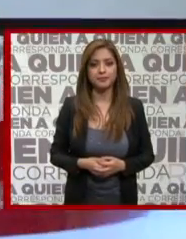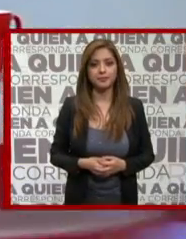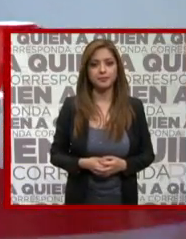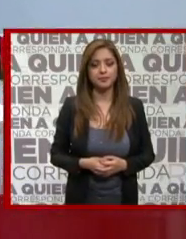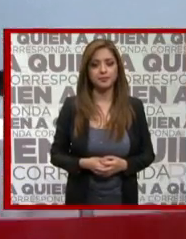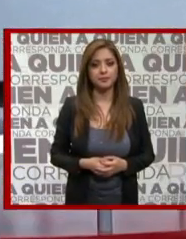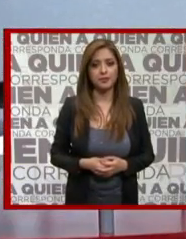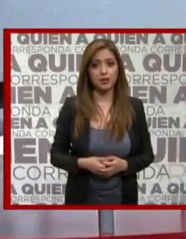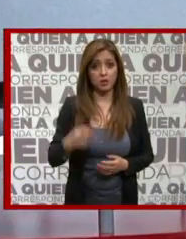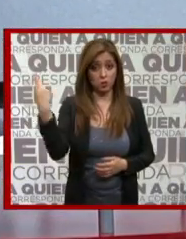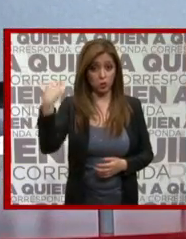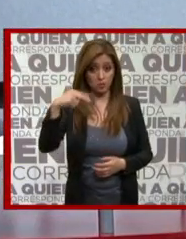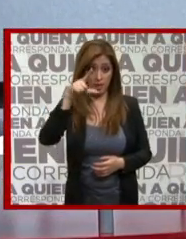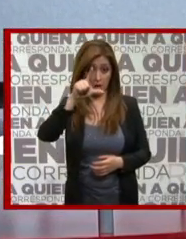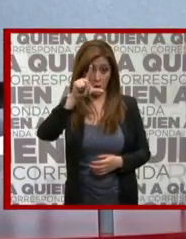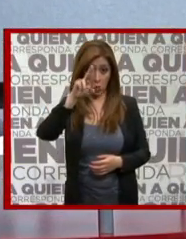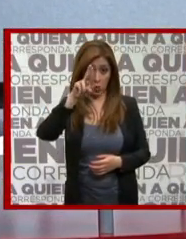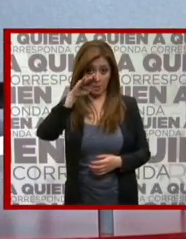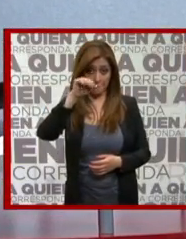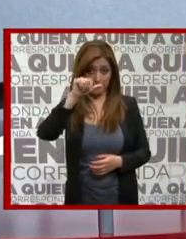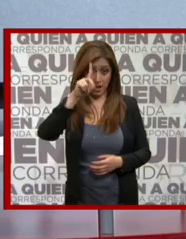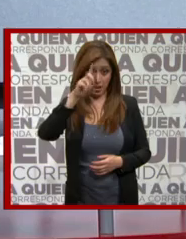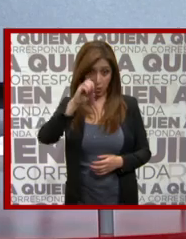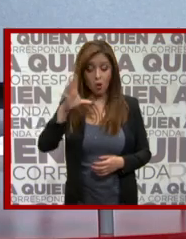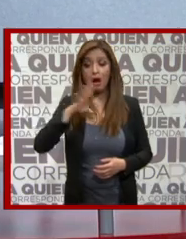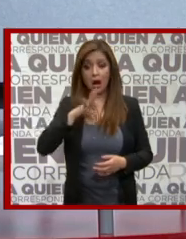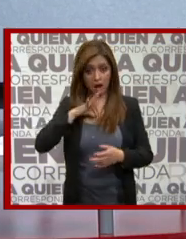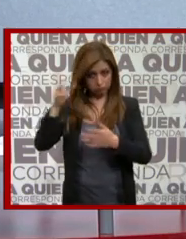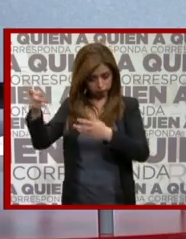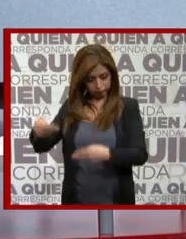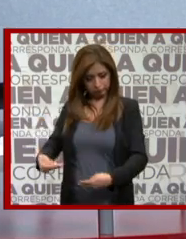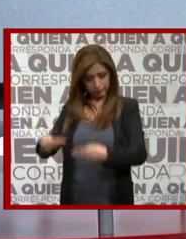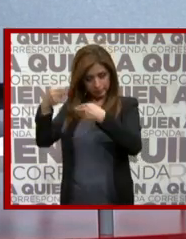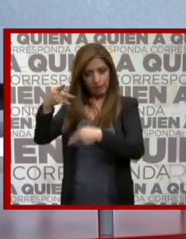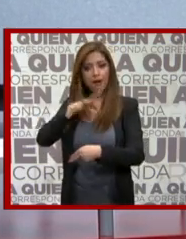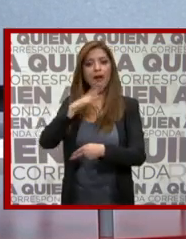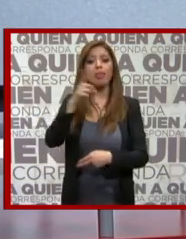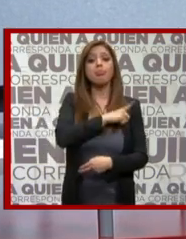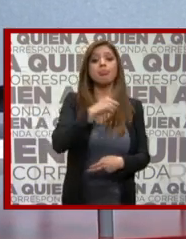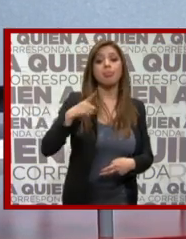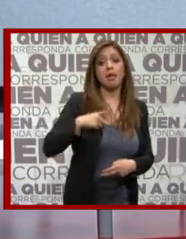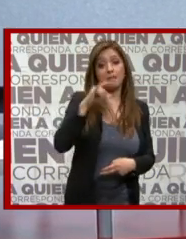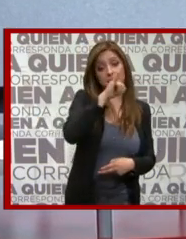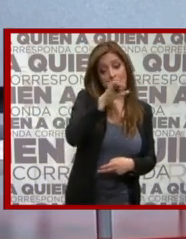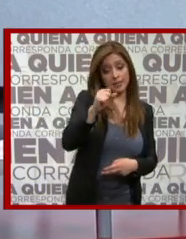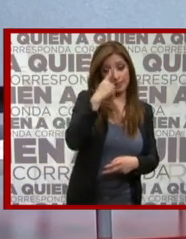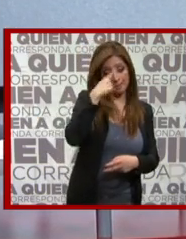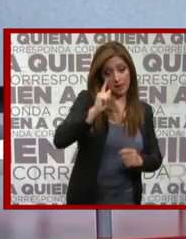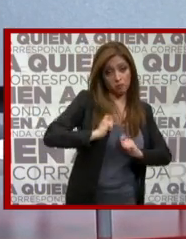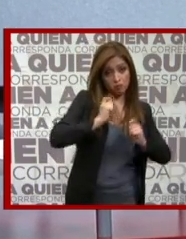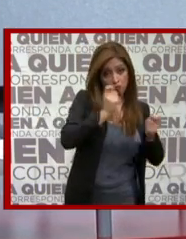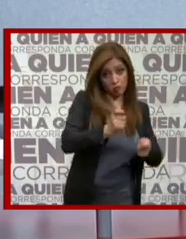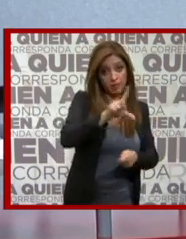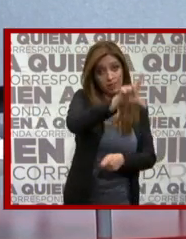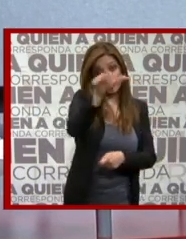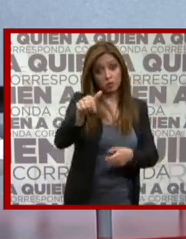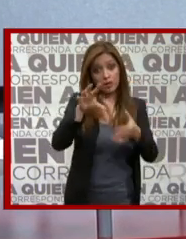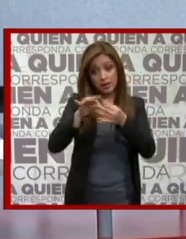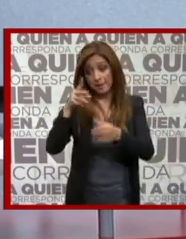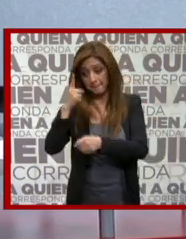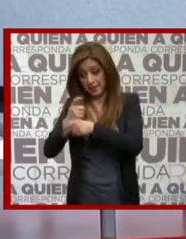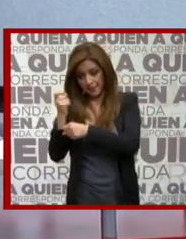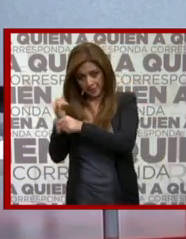Lombardo Construcciones S.A.D.C.B. es una empresa que está totalmente registrada, debe tener todo en orden con el Seguro Social. Bueno, se lo platico después de que hagamos la